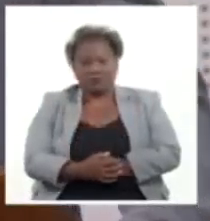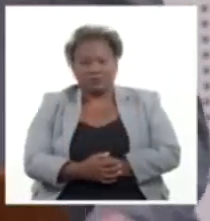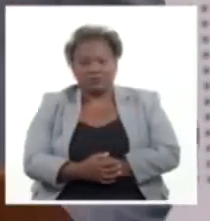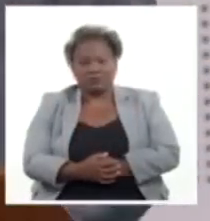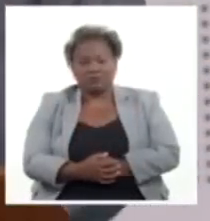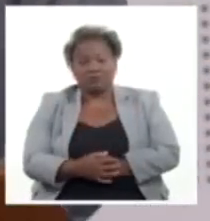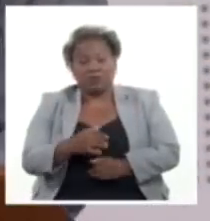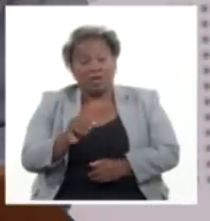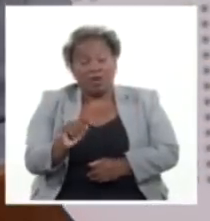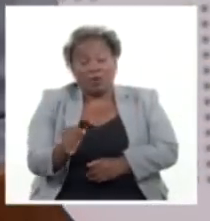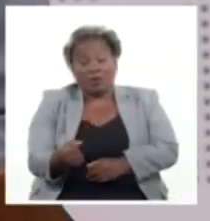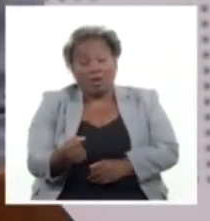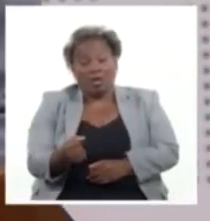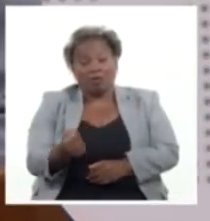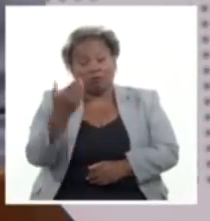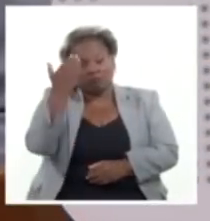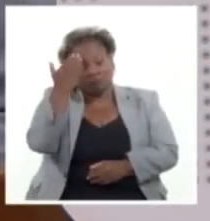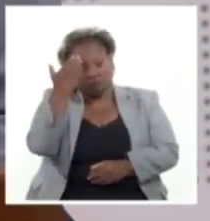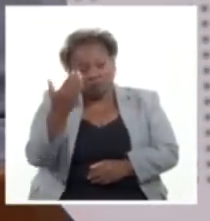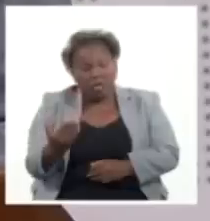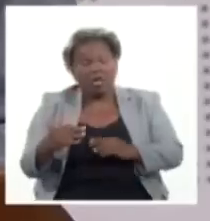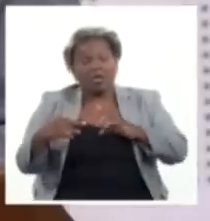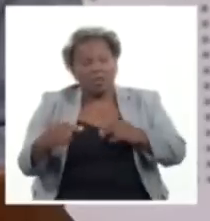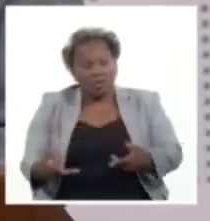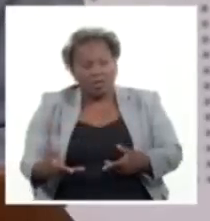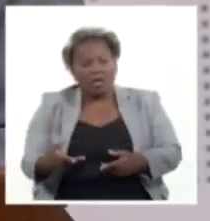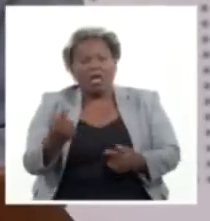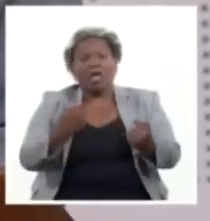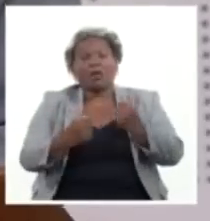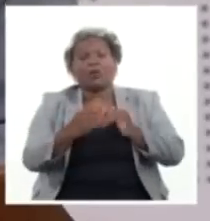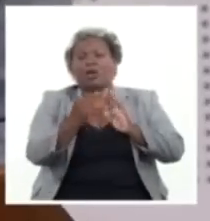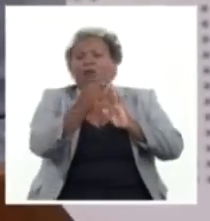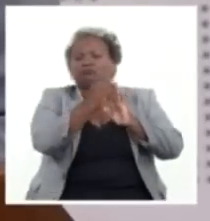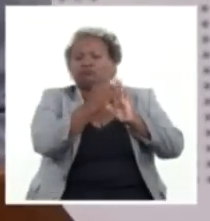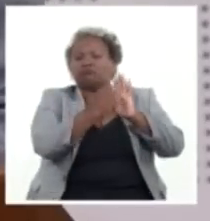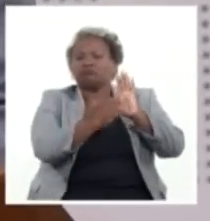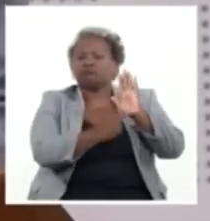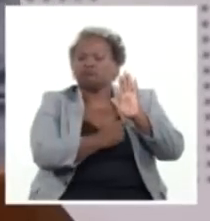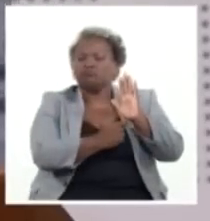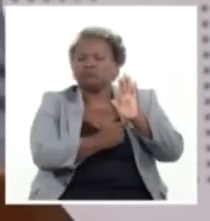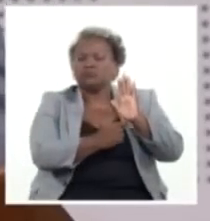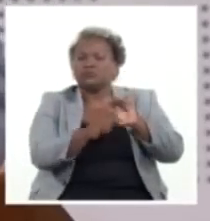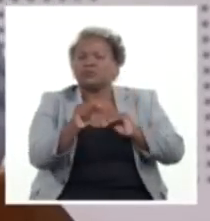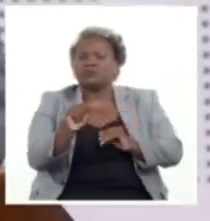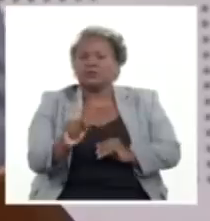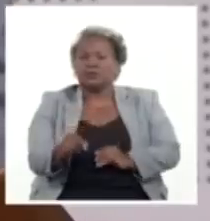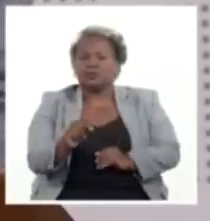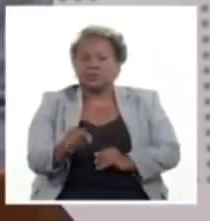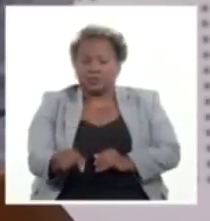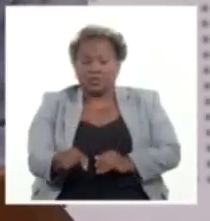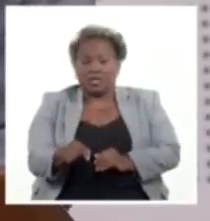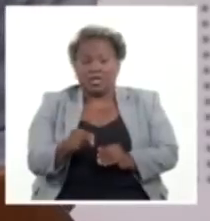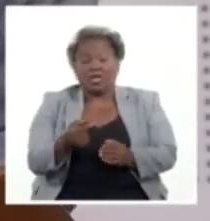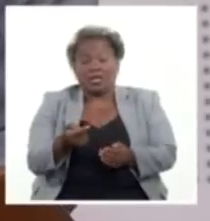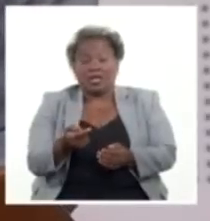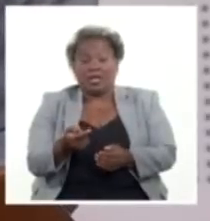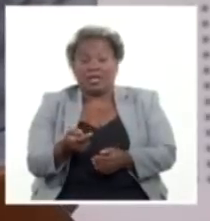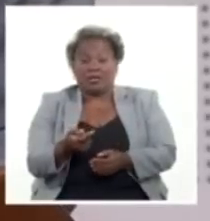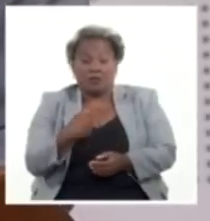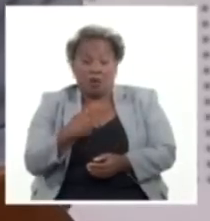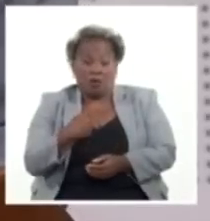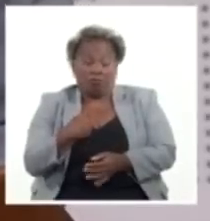siento obligado a reiterar previamente algunas consideraciones respecto al escenario en que he desempeñado mis